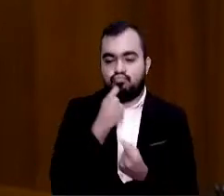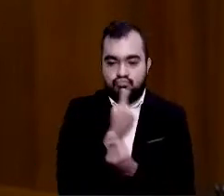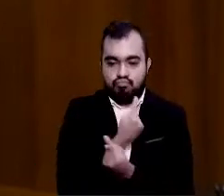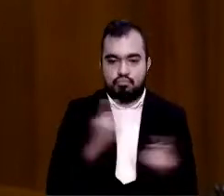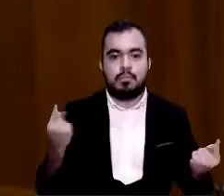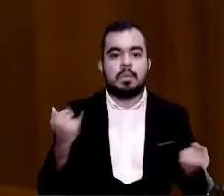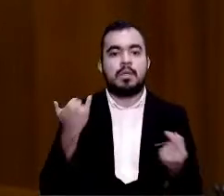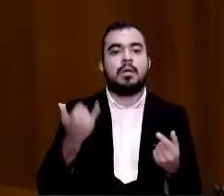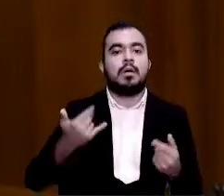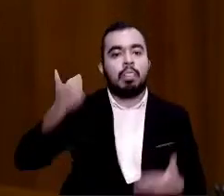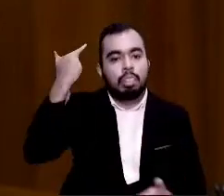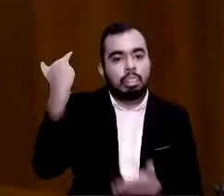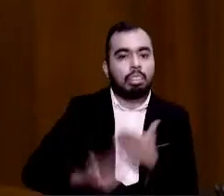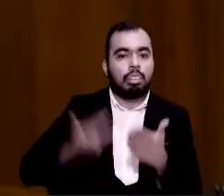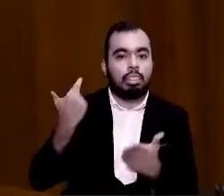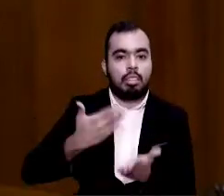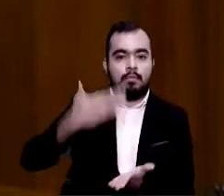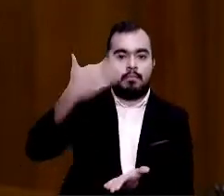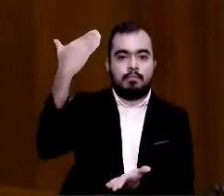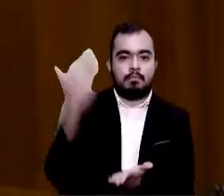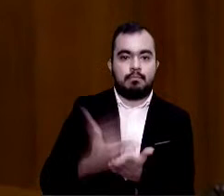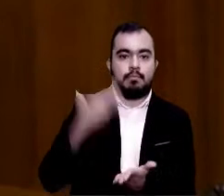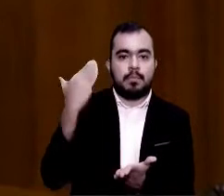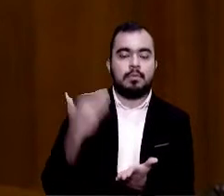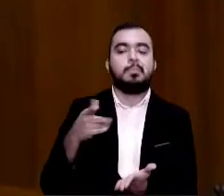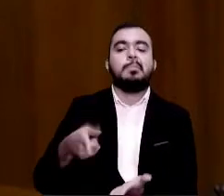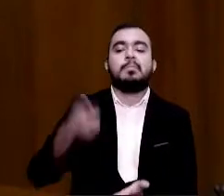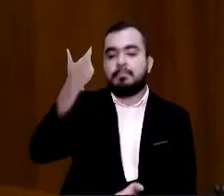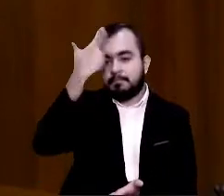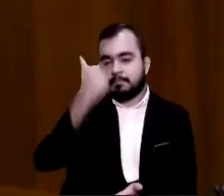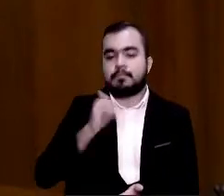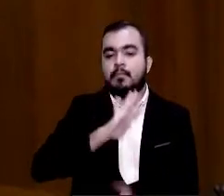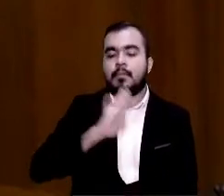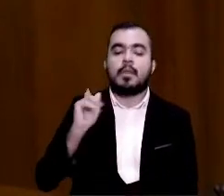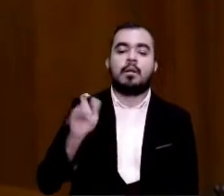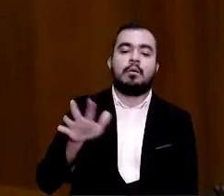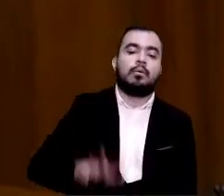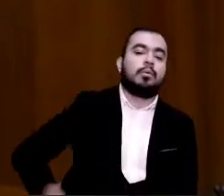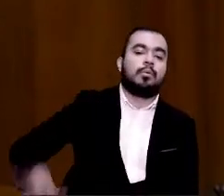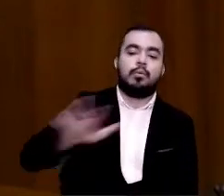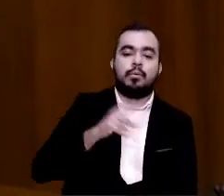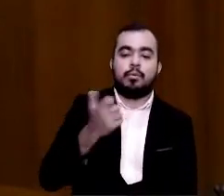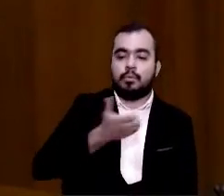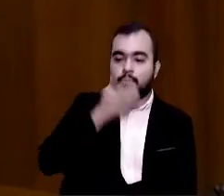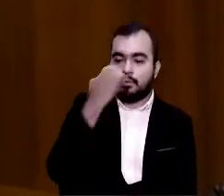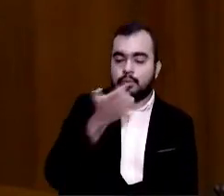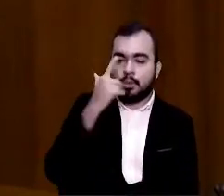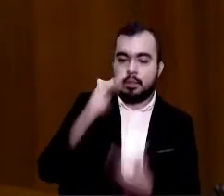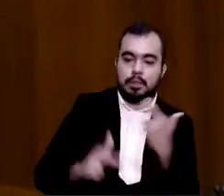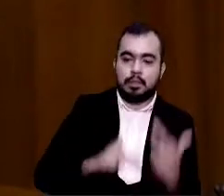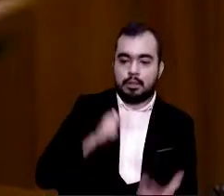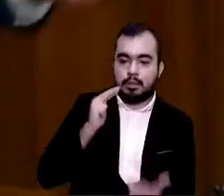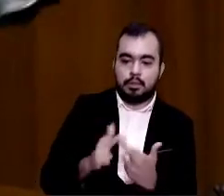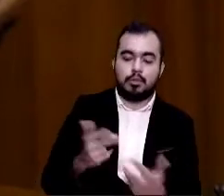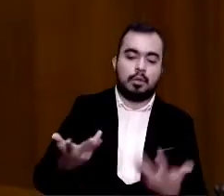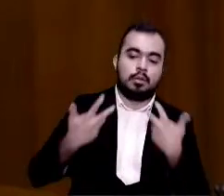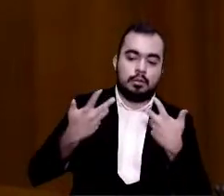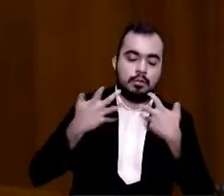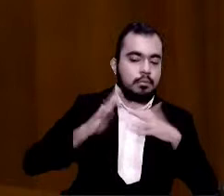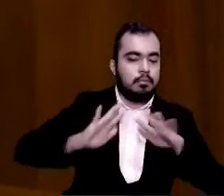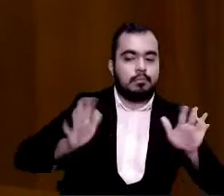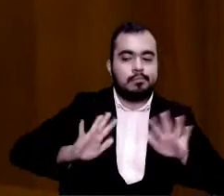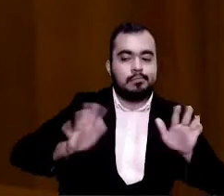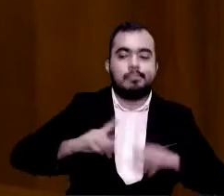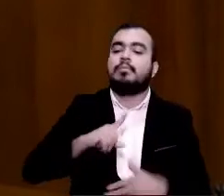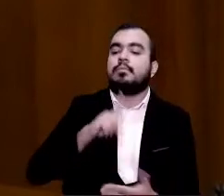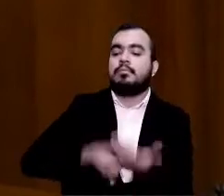transgrediendo los derechos de la infancia con justificaciones derivadas en la práctica de usos y costumbres de cada región en torno al matrimonio que